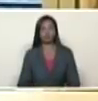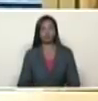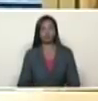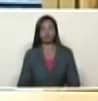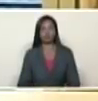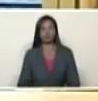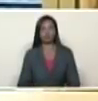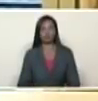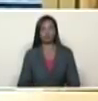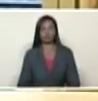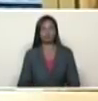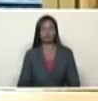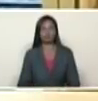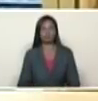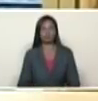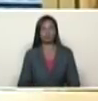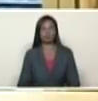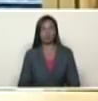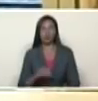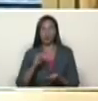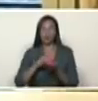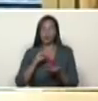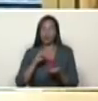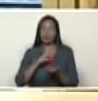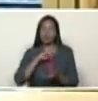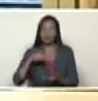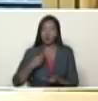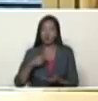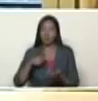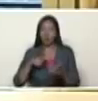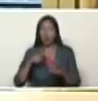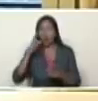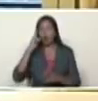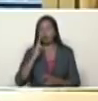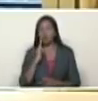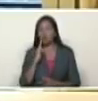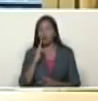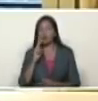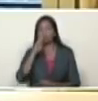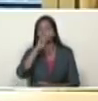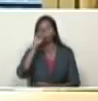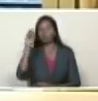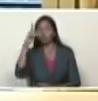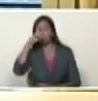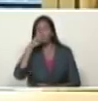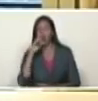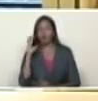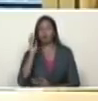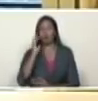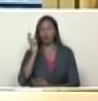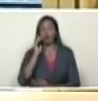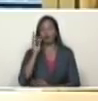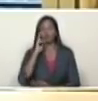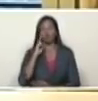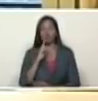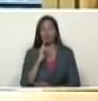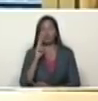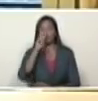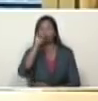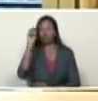Esgrimida por nuestro libertador Simón Bolívar hace 200 años en Angostura, en el Congreso de